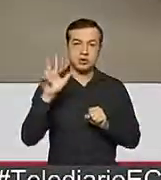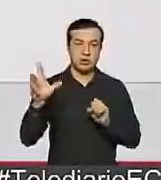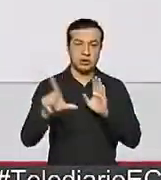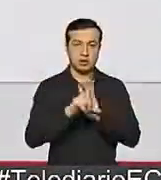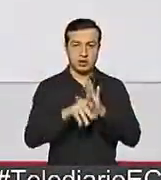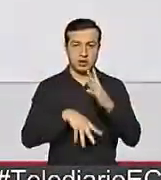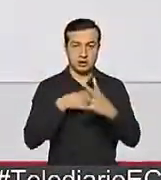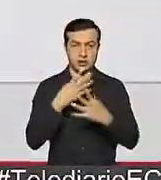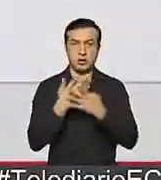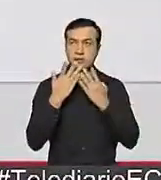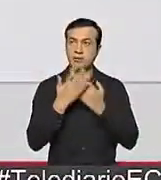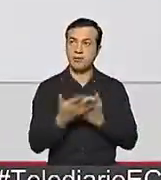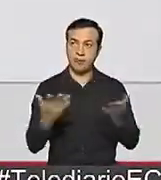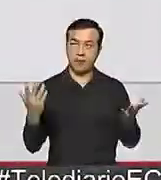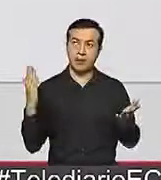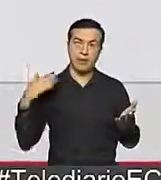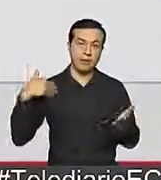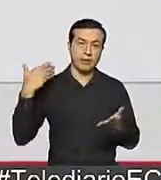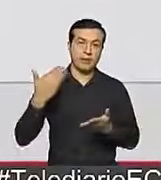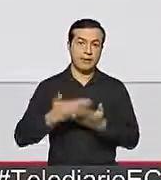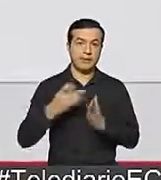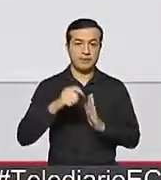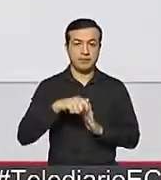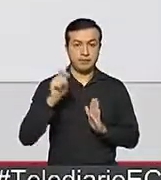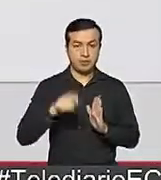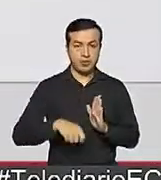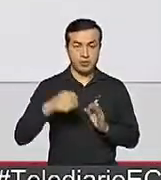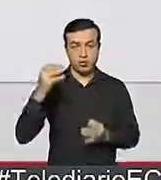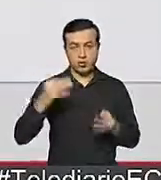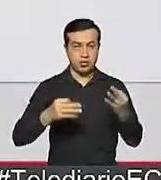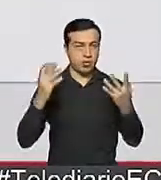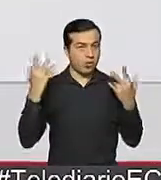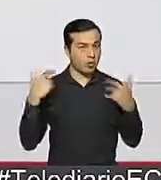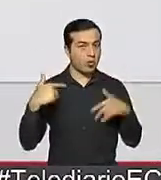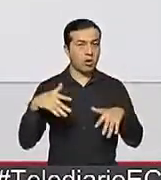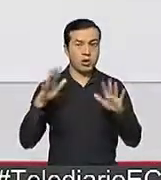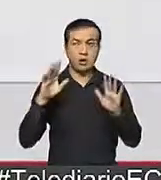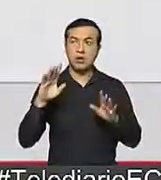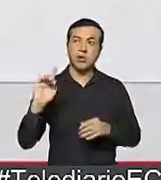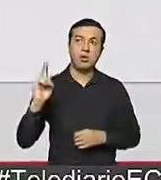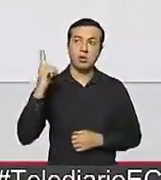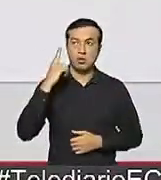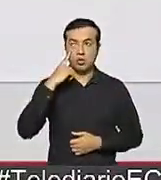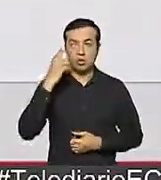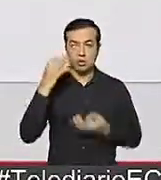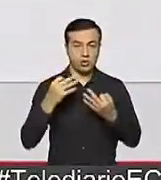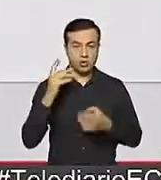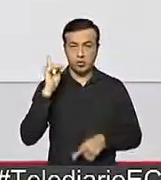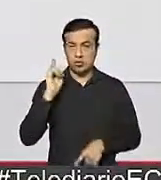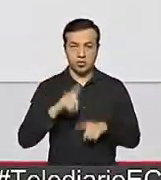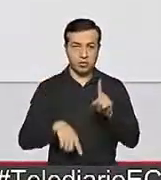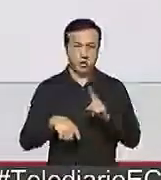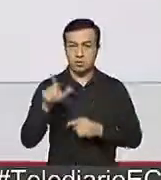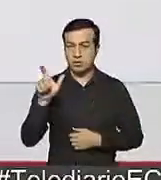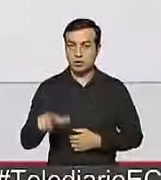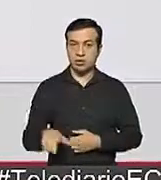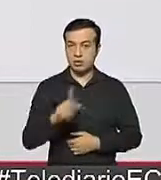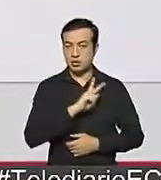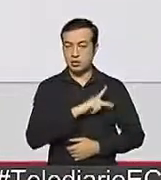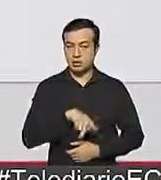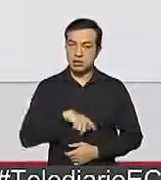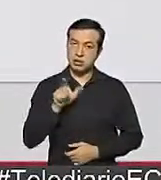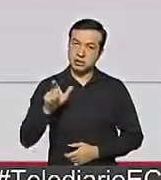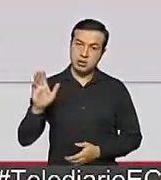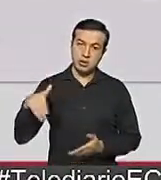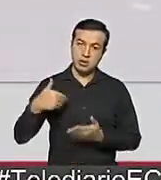COIP. Pueden comparecer los procuradores judiciales a cualquier audiencia, a excepción de la audiencia de juicio, en donde el acusador particular tiene que